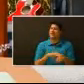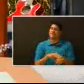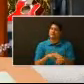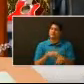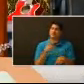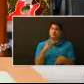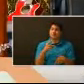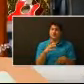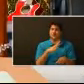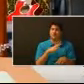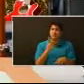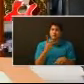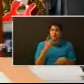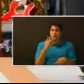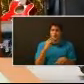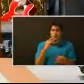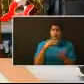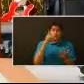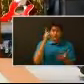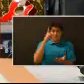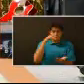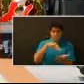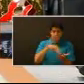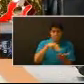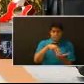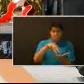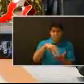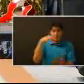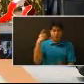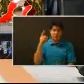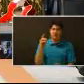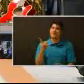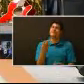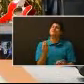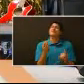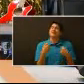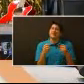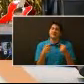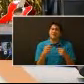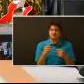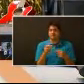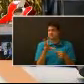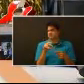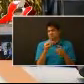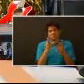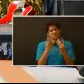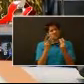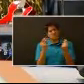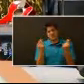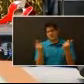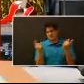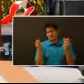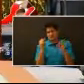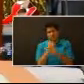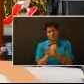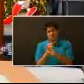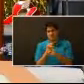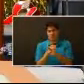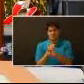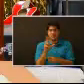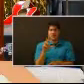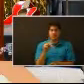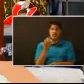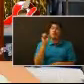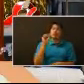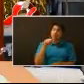ganara esto? Ah, se solucionarían mis problemas. No, hermano, si el Señor está con